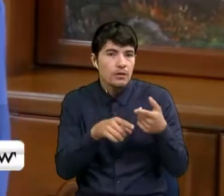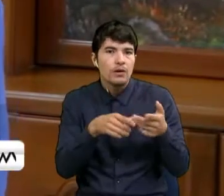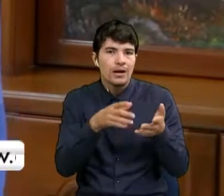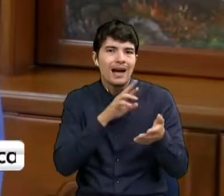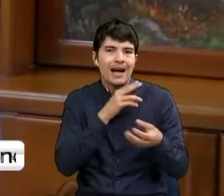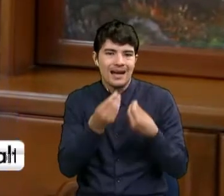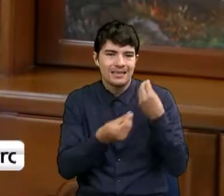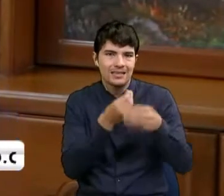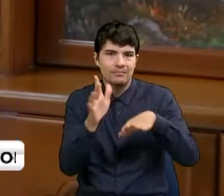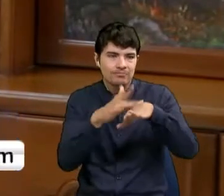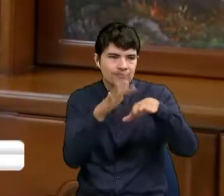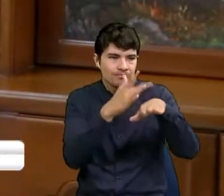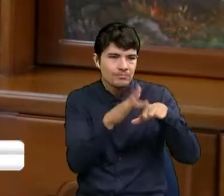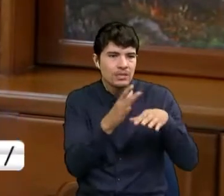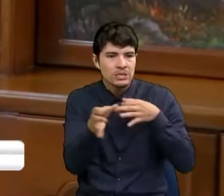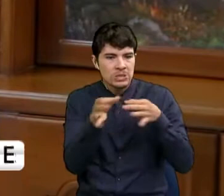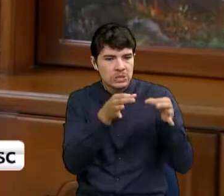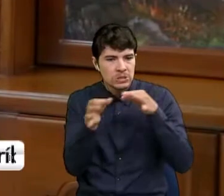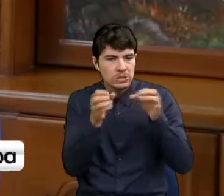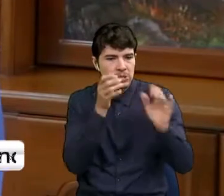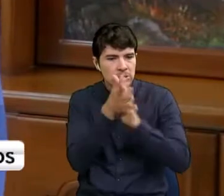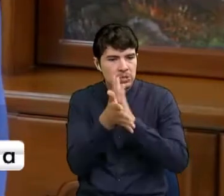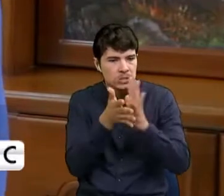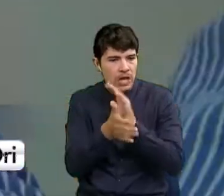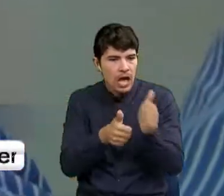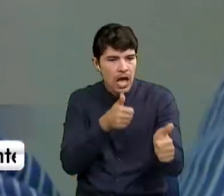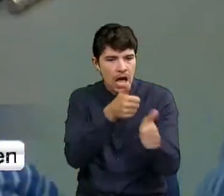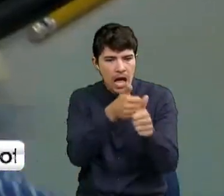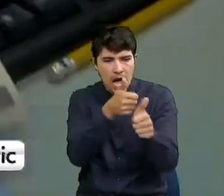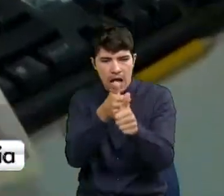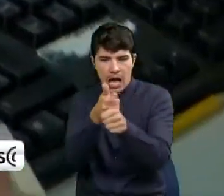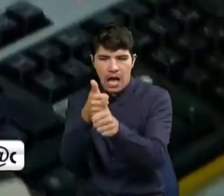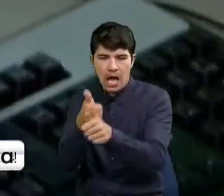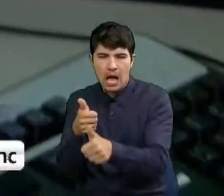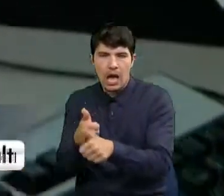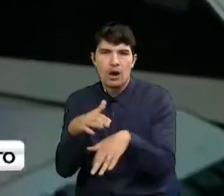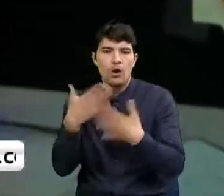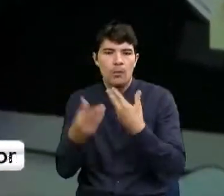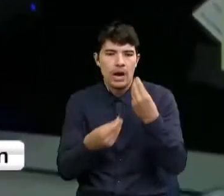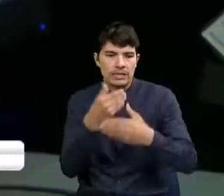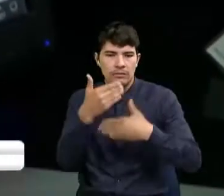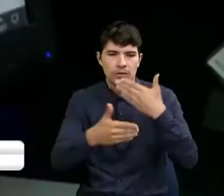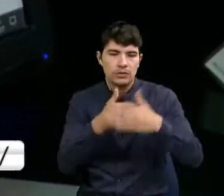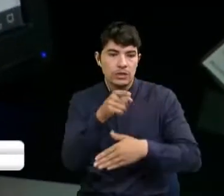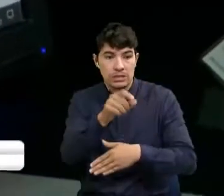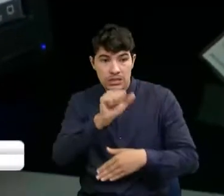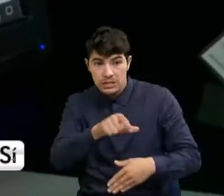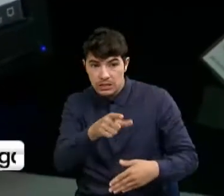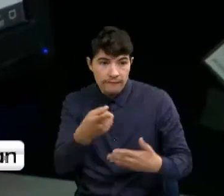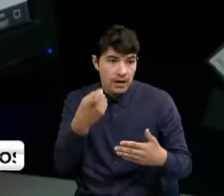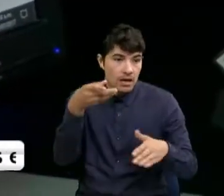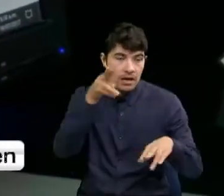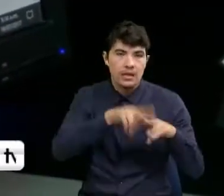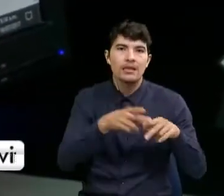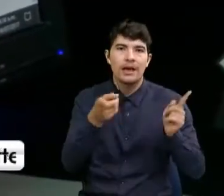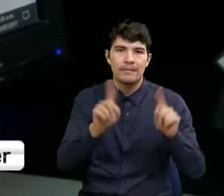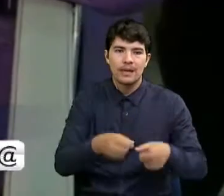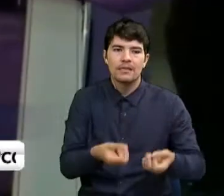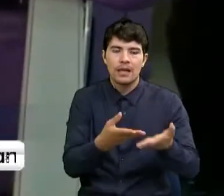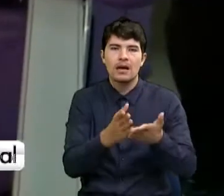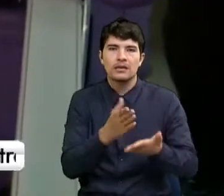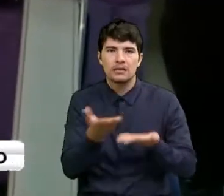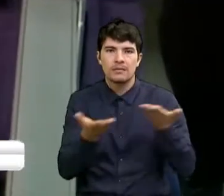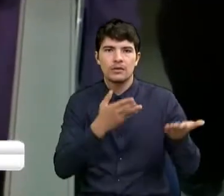hacerles una orientación de darles orientación y adicionalmente para prestarles los servicios del root hasta el